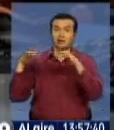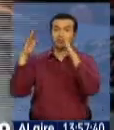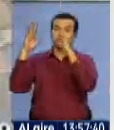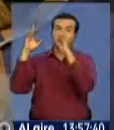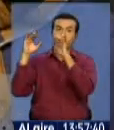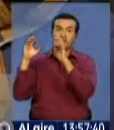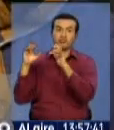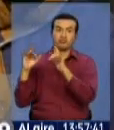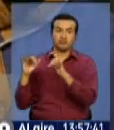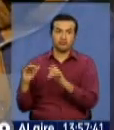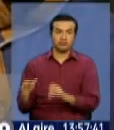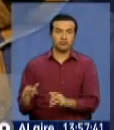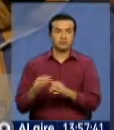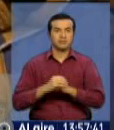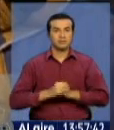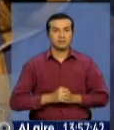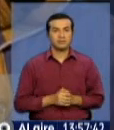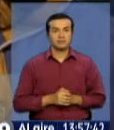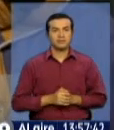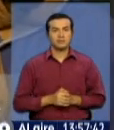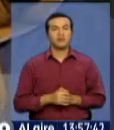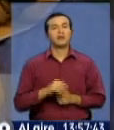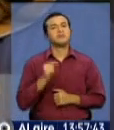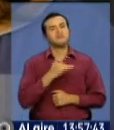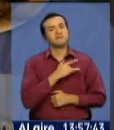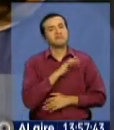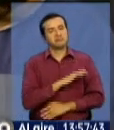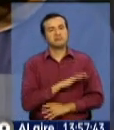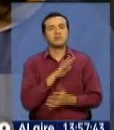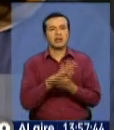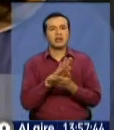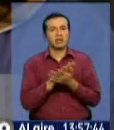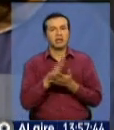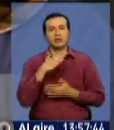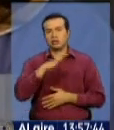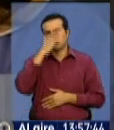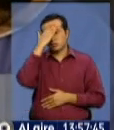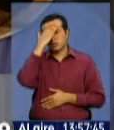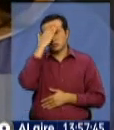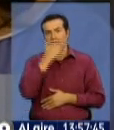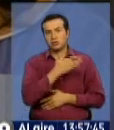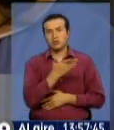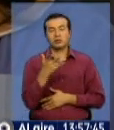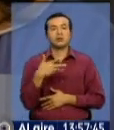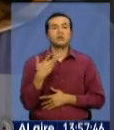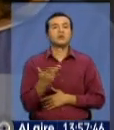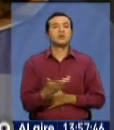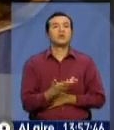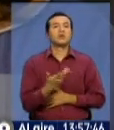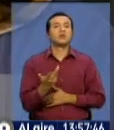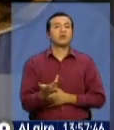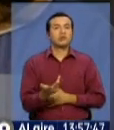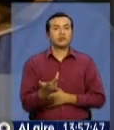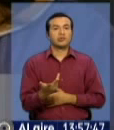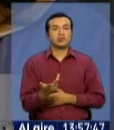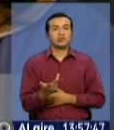derrumbó. Es un poco tranquilos porque sabemos que no va a haber